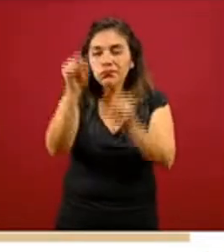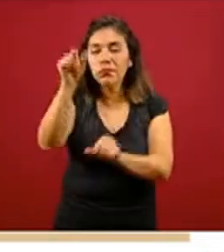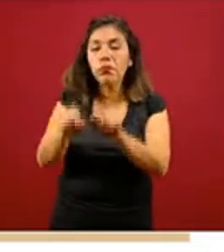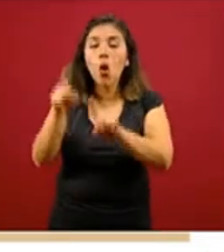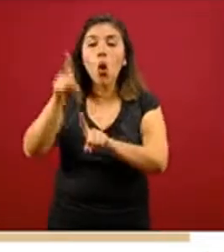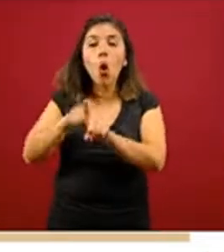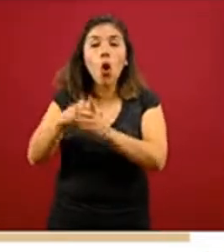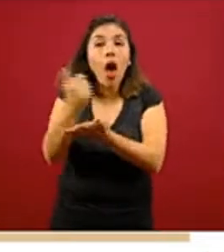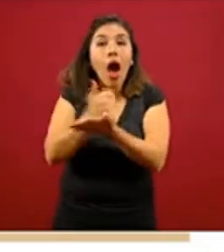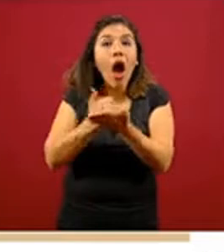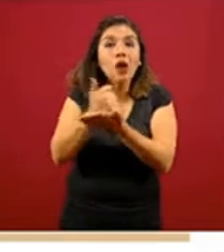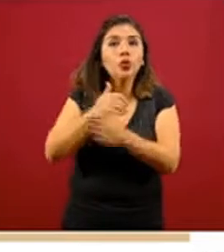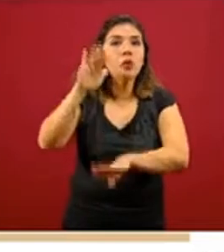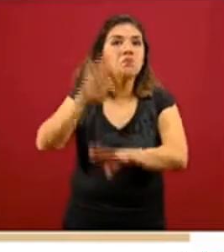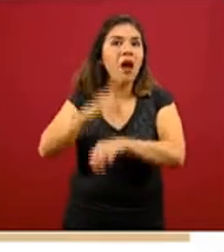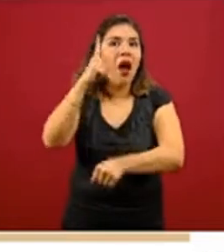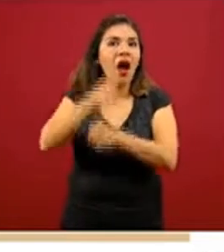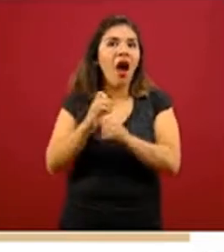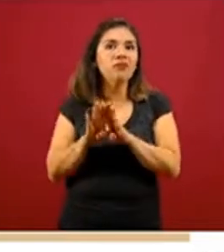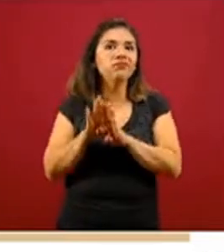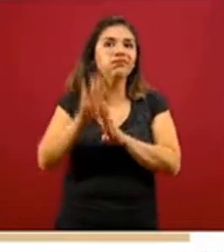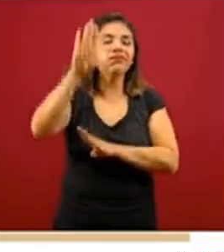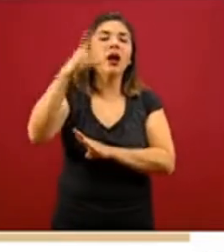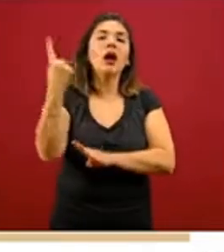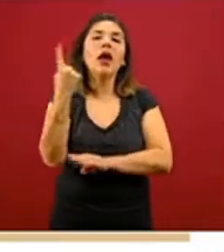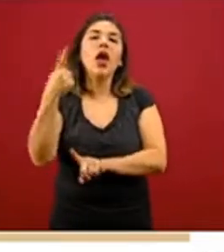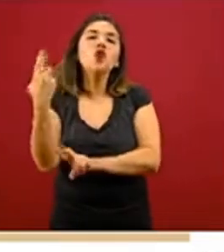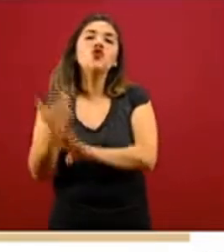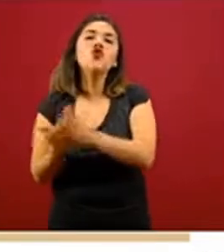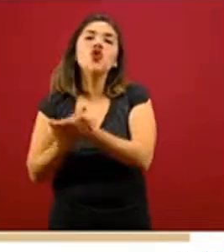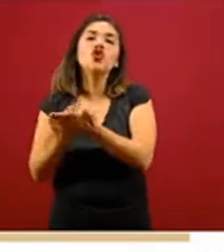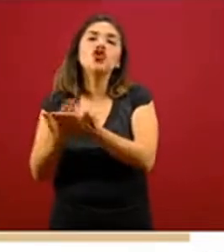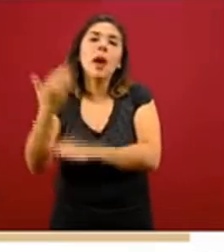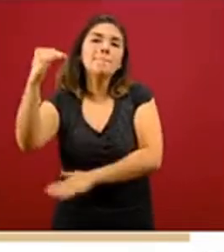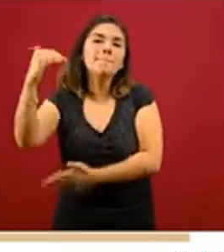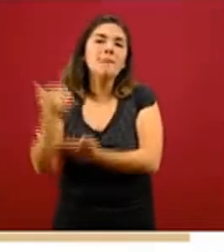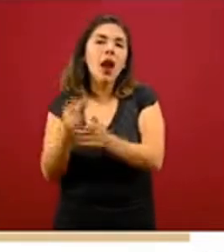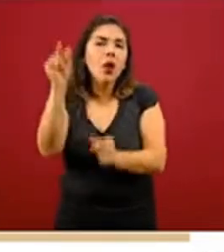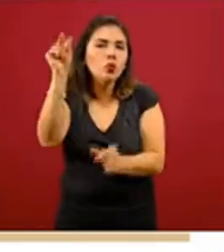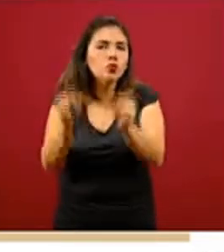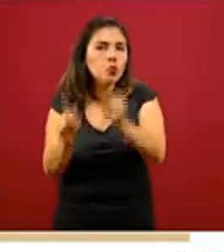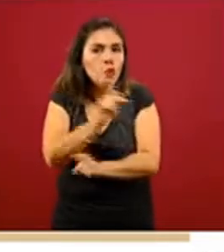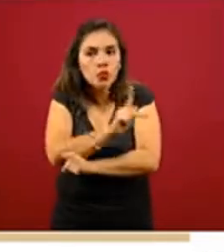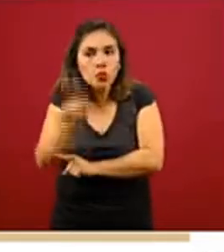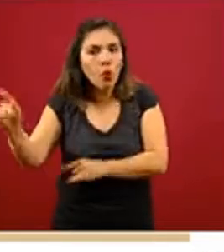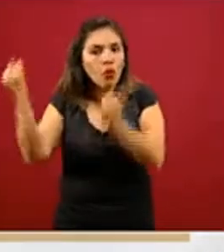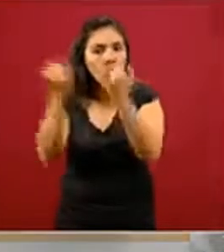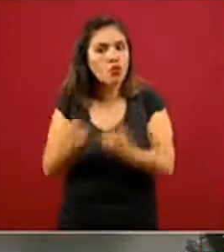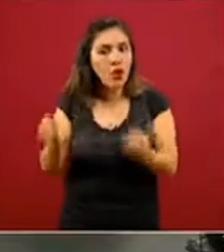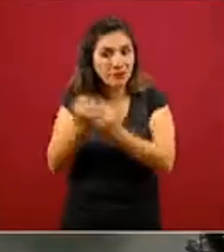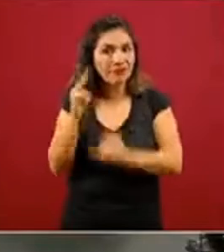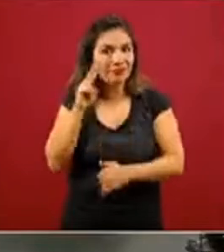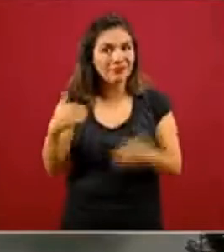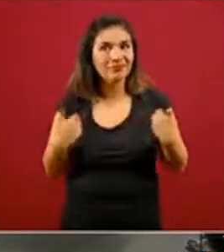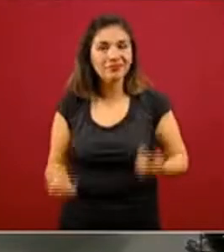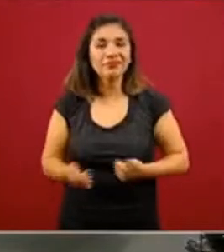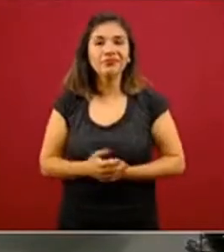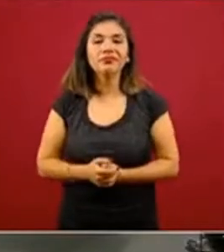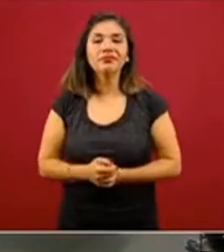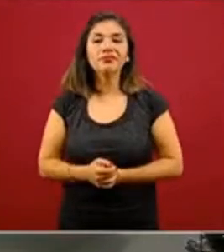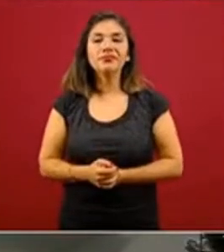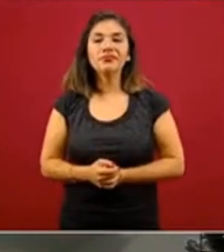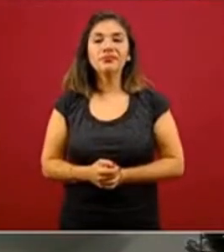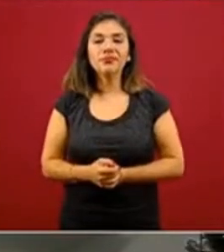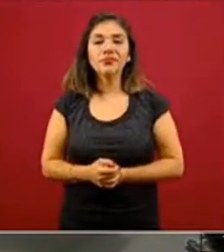azules prácticamente superan a las barras de color rosa en todos los grupos de edad. Veamos la